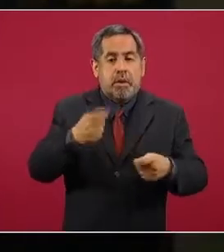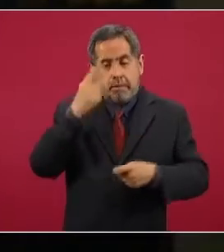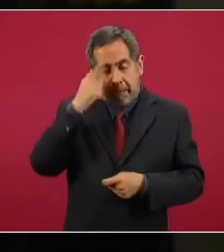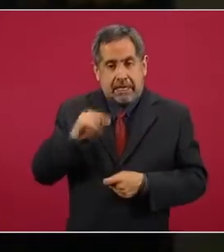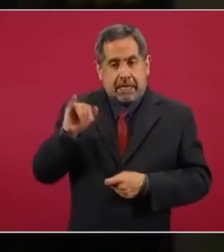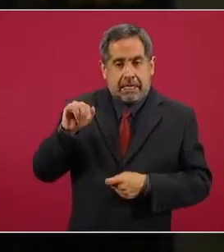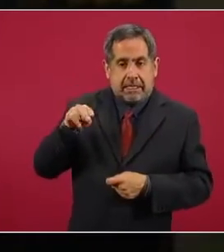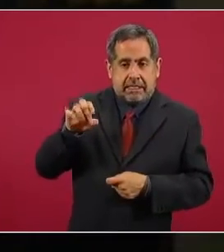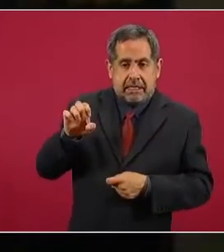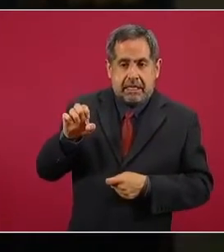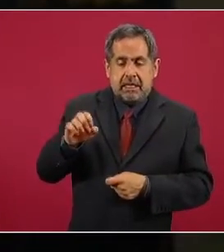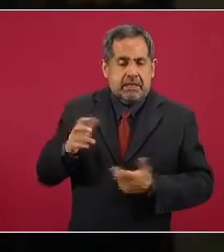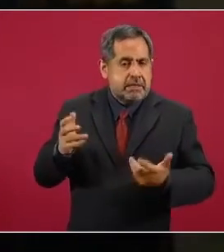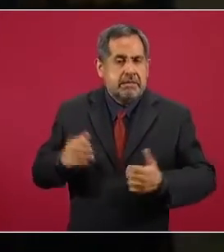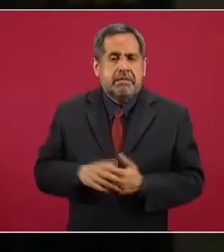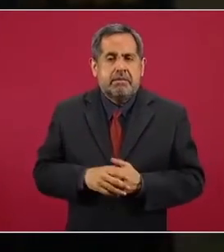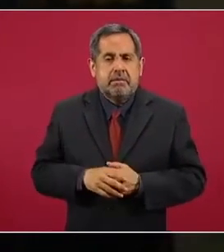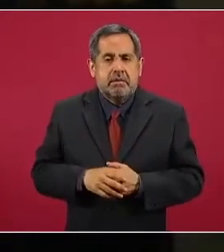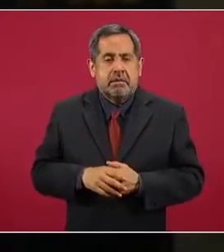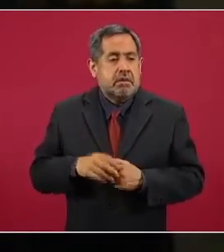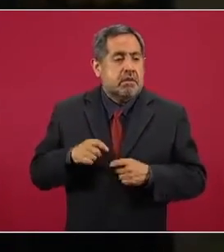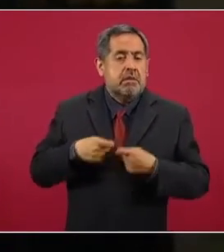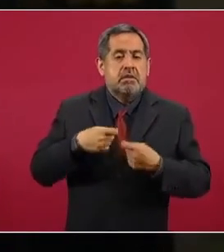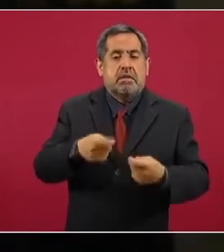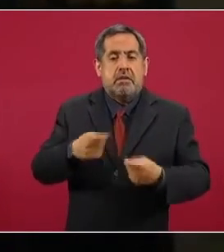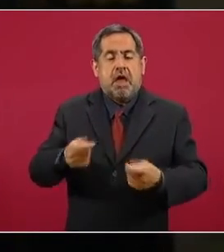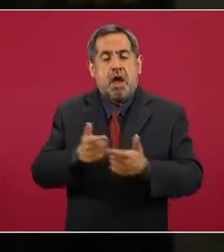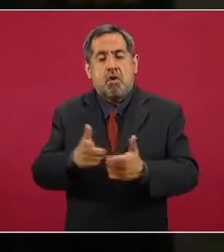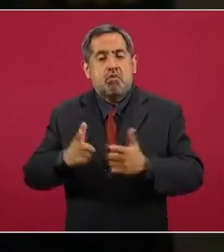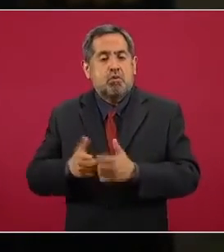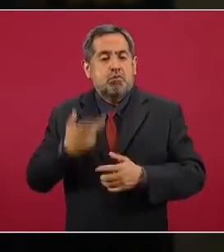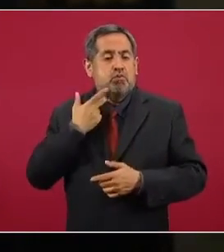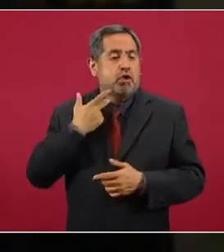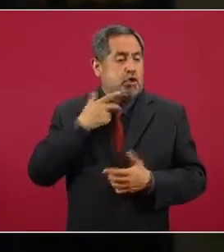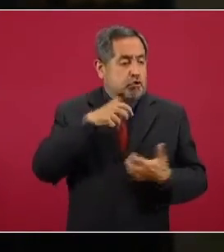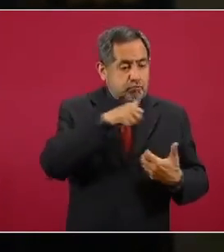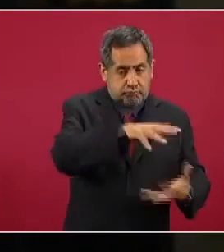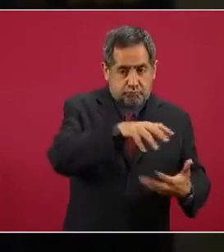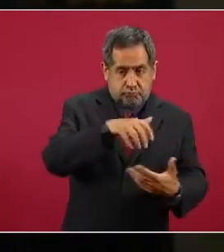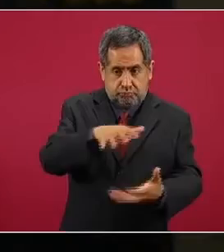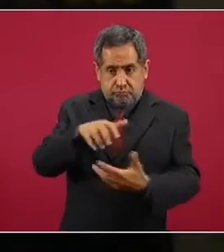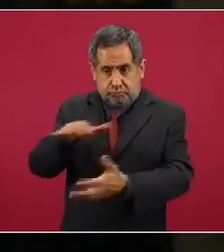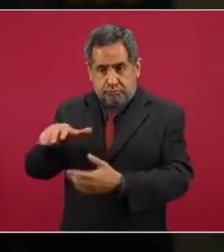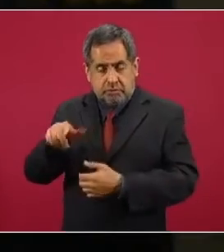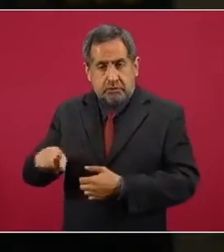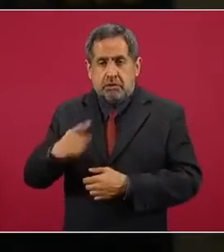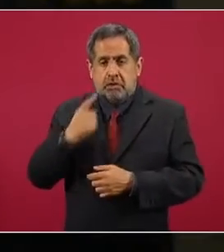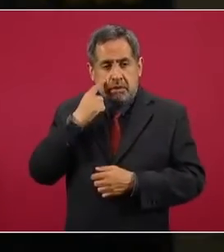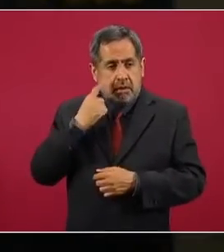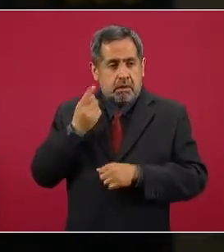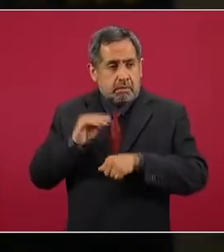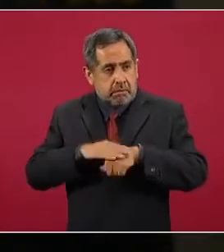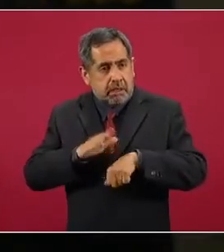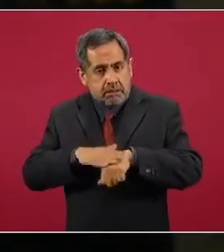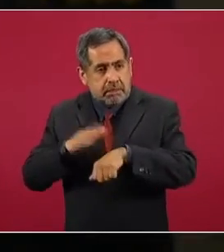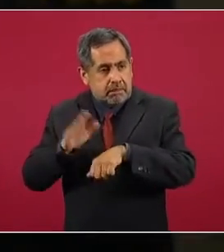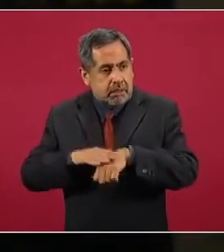INE y que se da a los partidos políticos, que cada día son